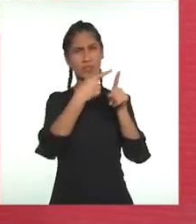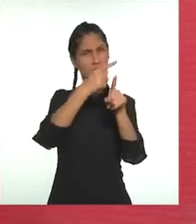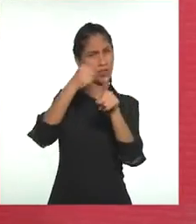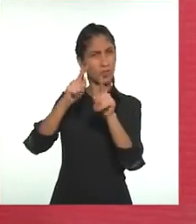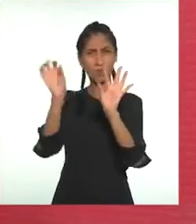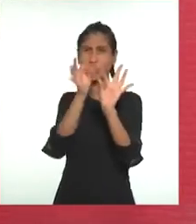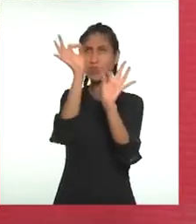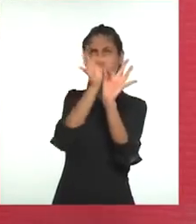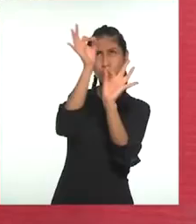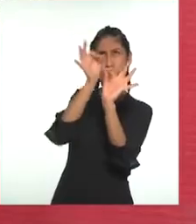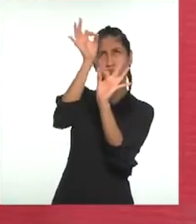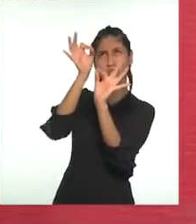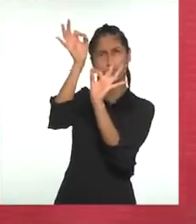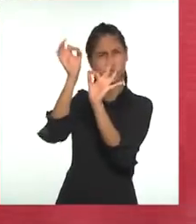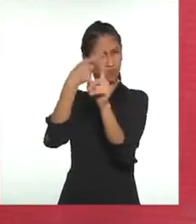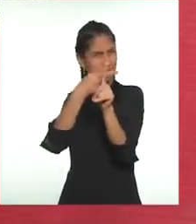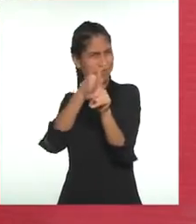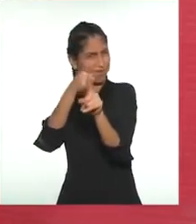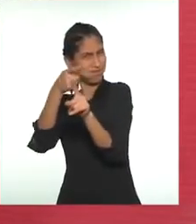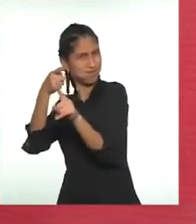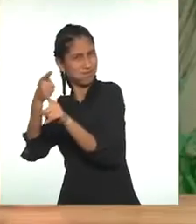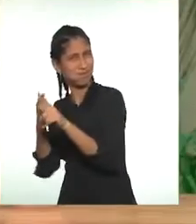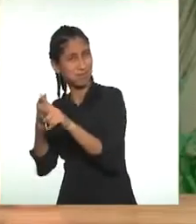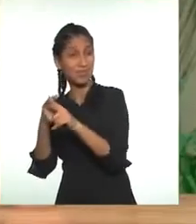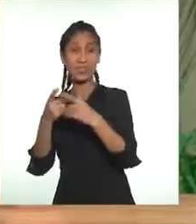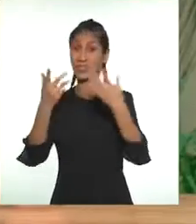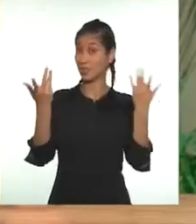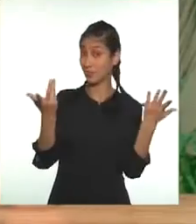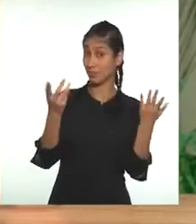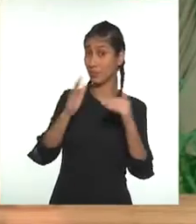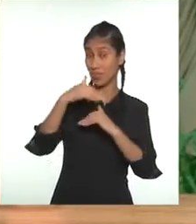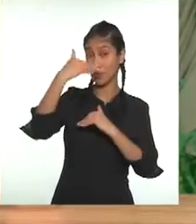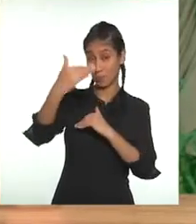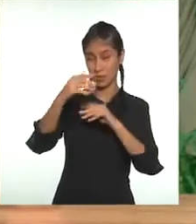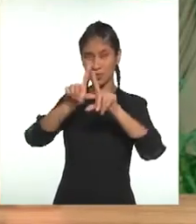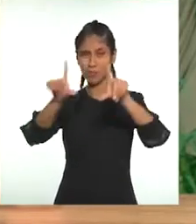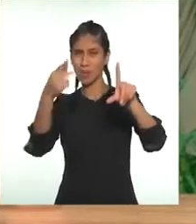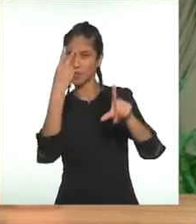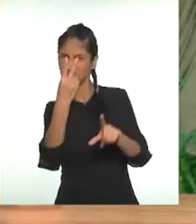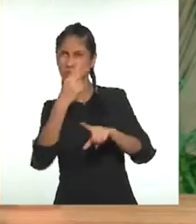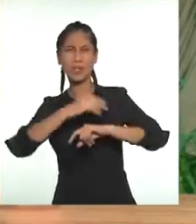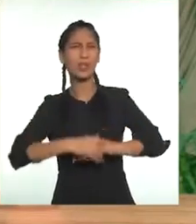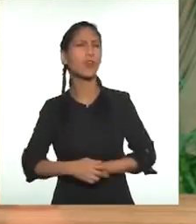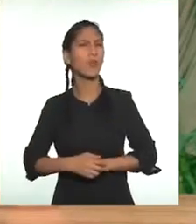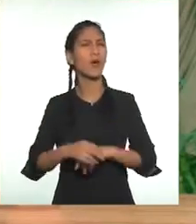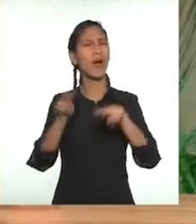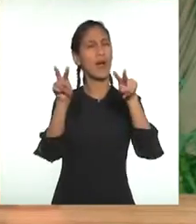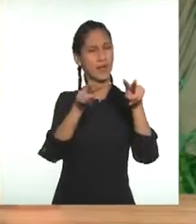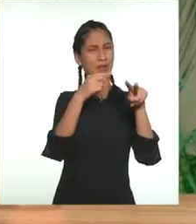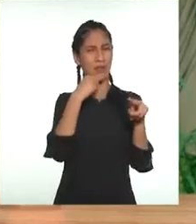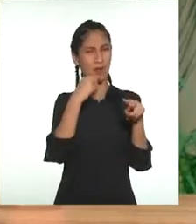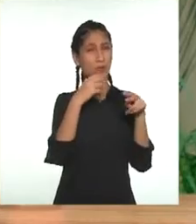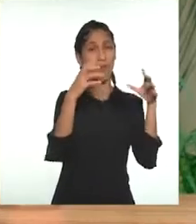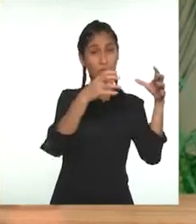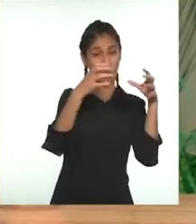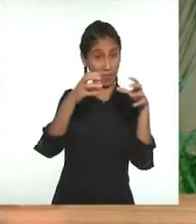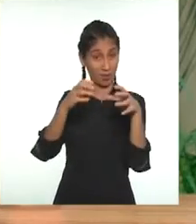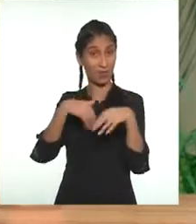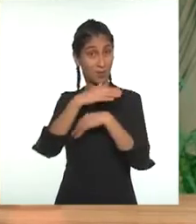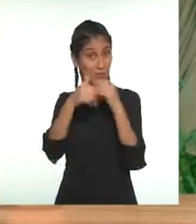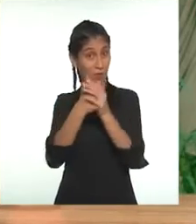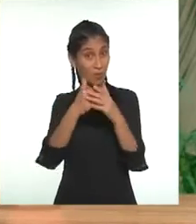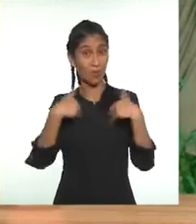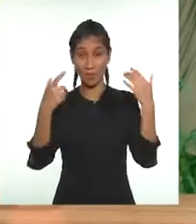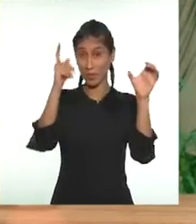ceramistas, tejedoras y un largo etcétera. Y en el próximo bloque haremos el intento de formar parte de tremenda